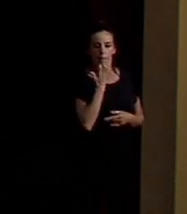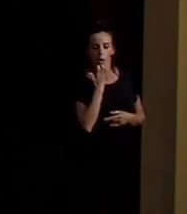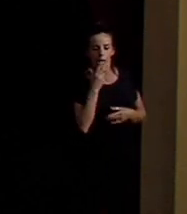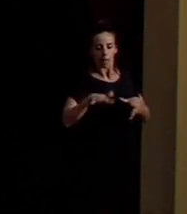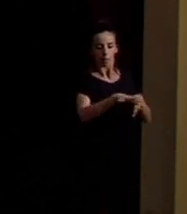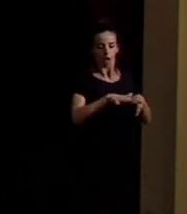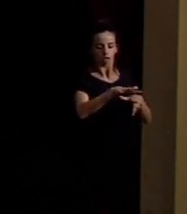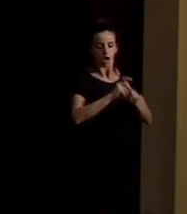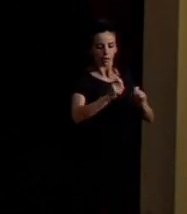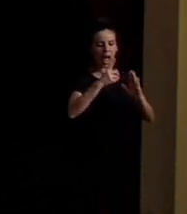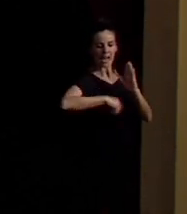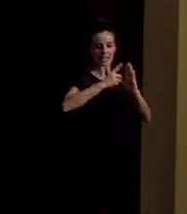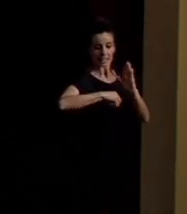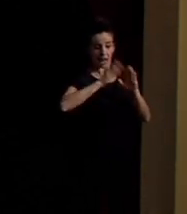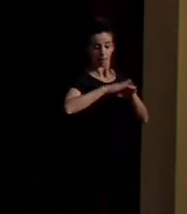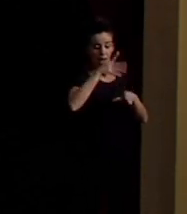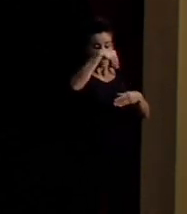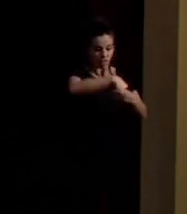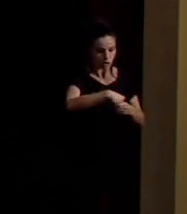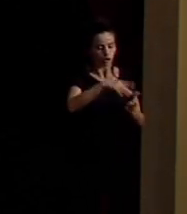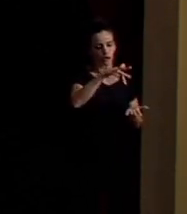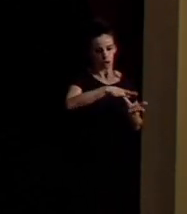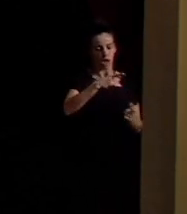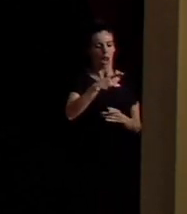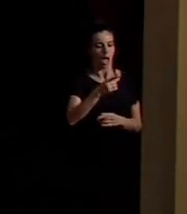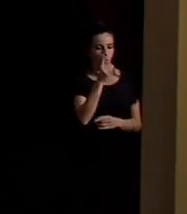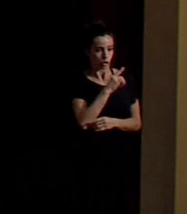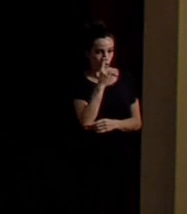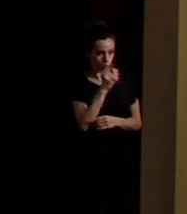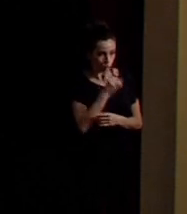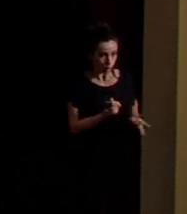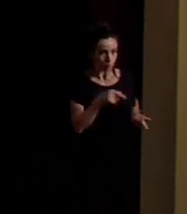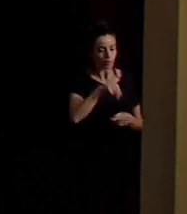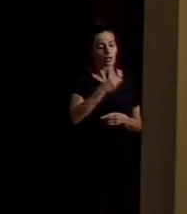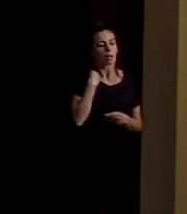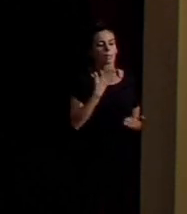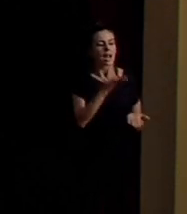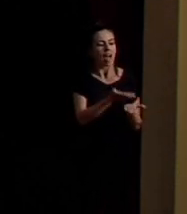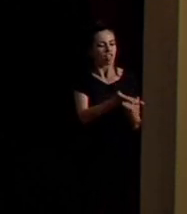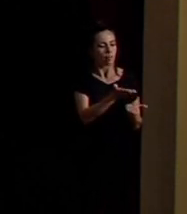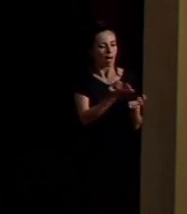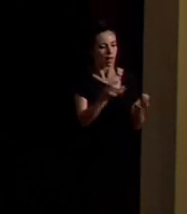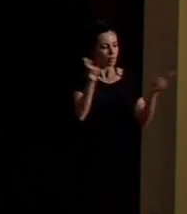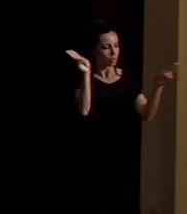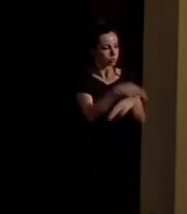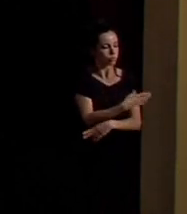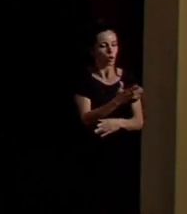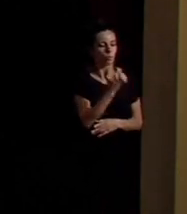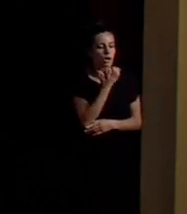un espacio para que en él se ejerza la prostitución, la desactivación y deslegitimación de la demanda a través de medidas como la sanción de los